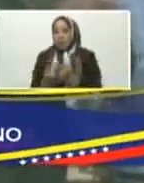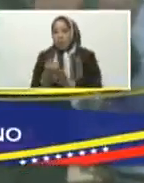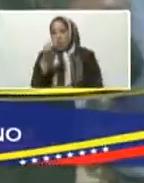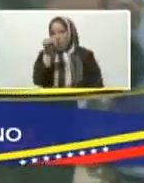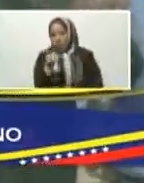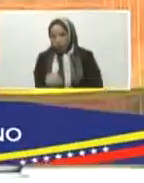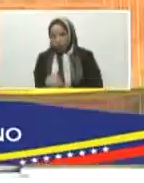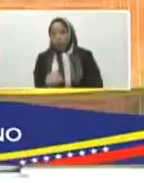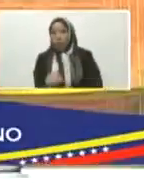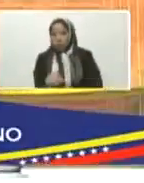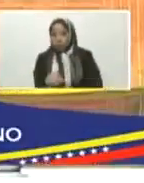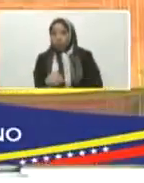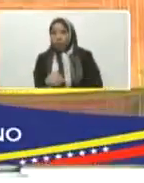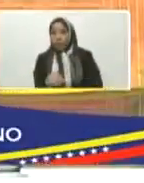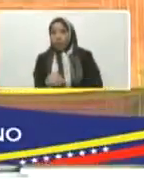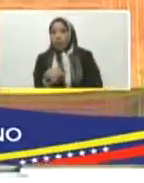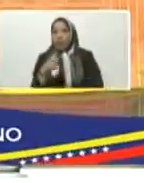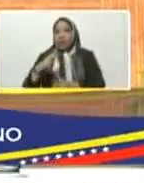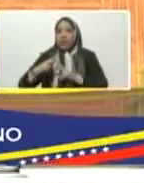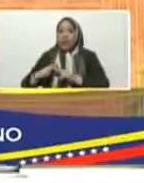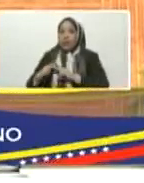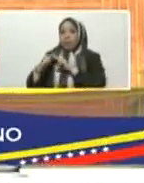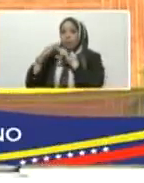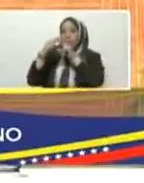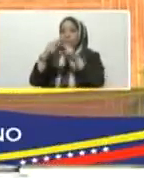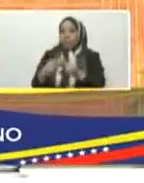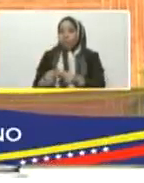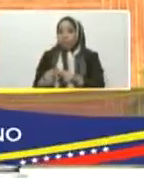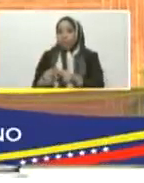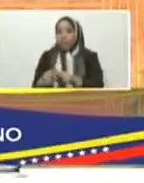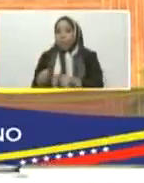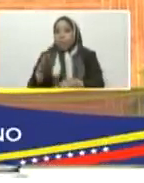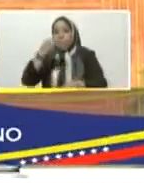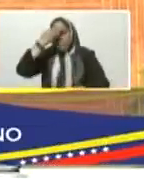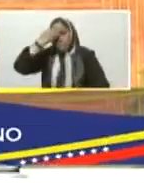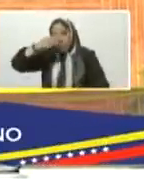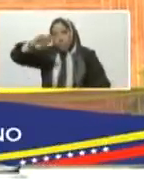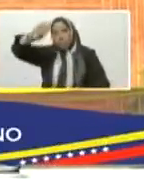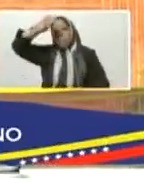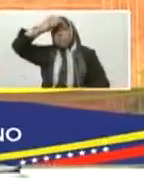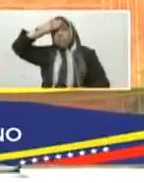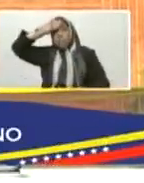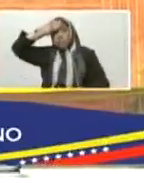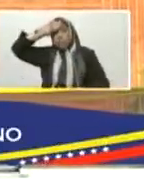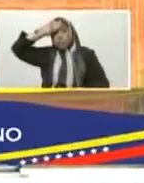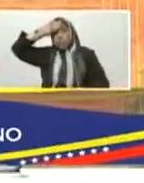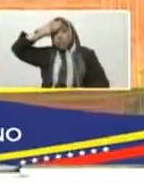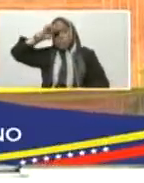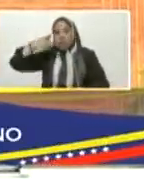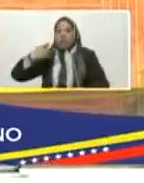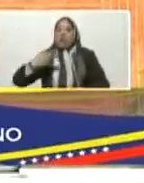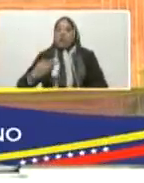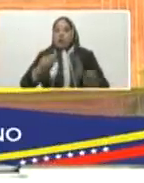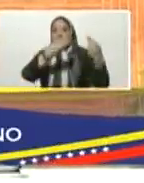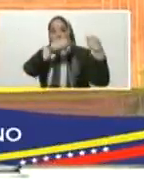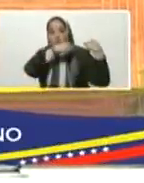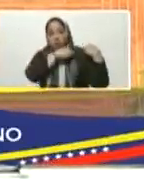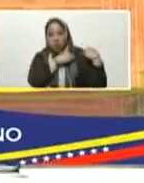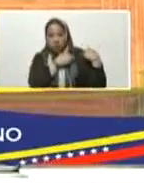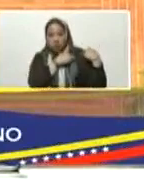hoy, en que entrega la batuta victoriosa, en que entrega sus